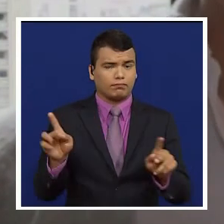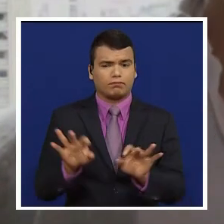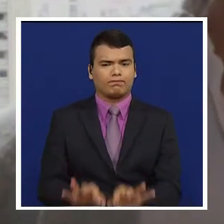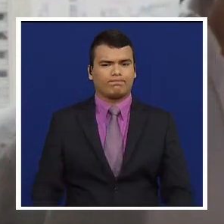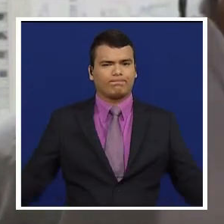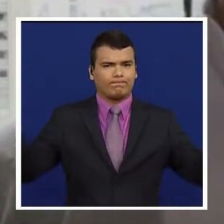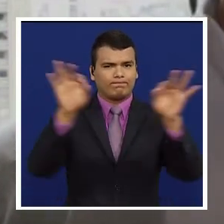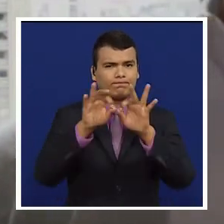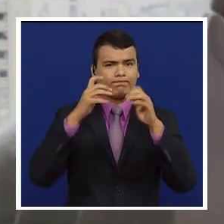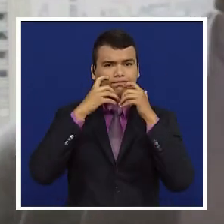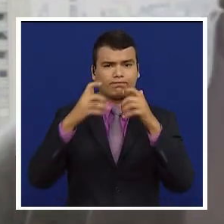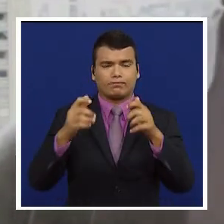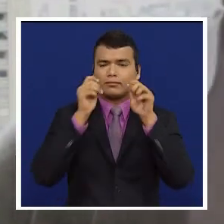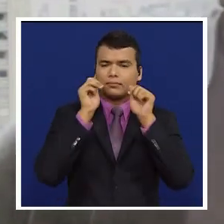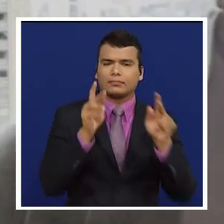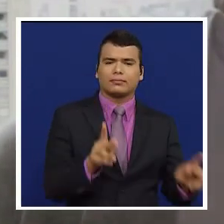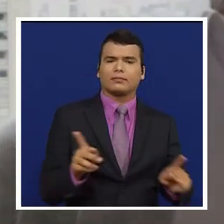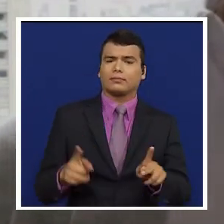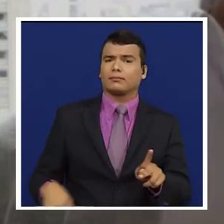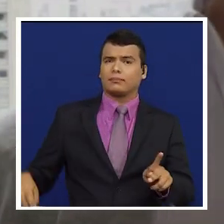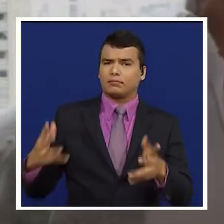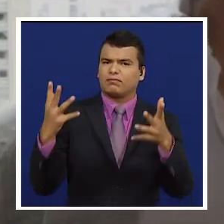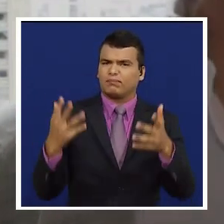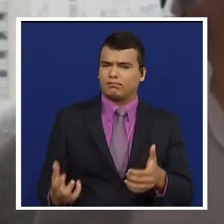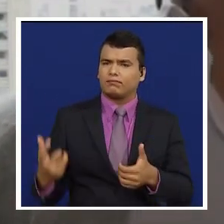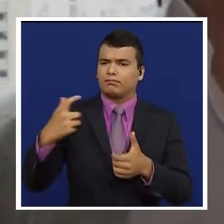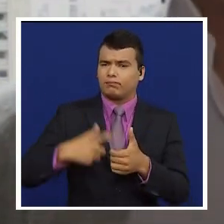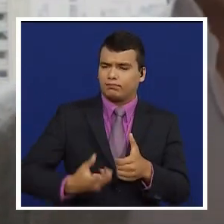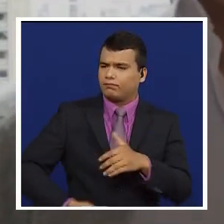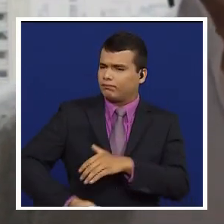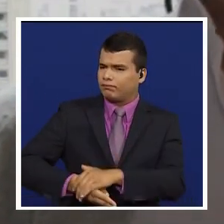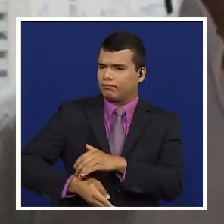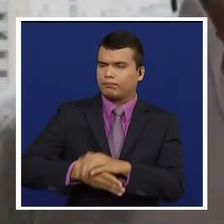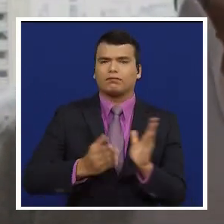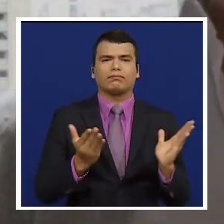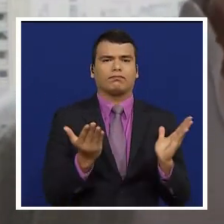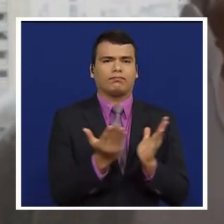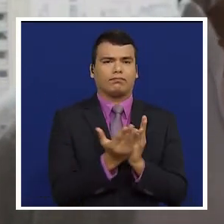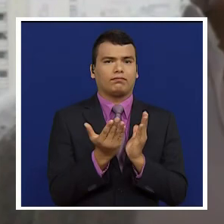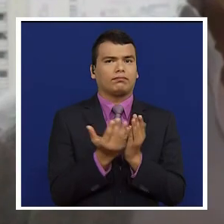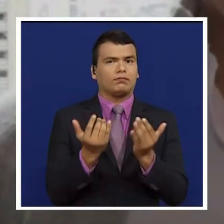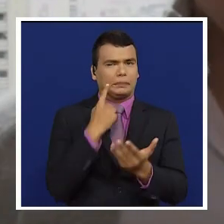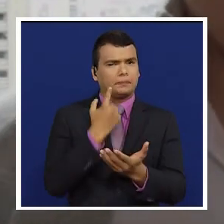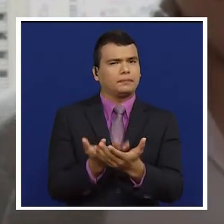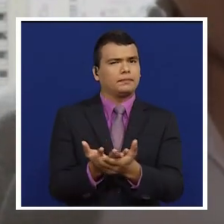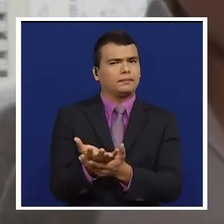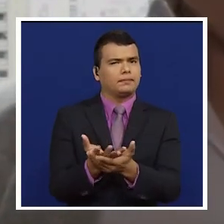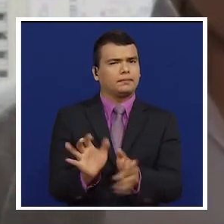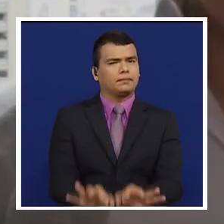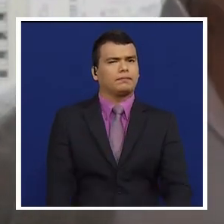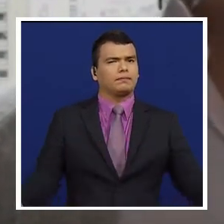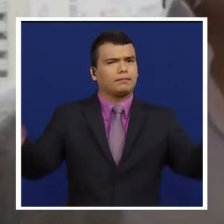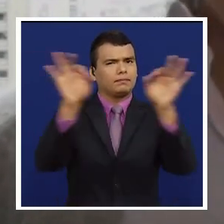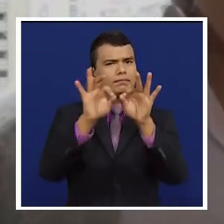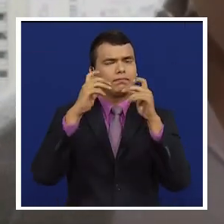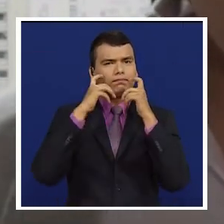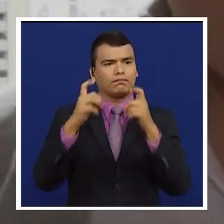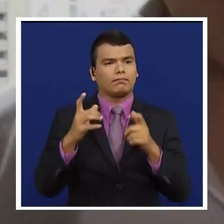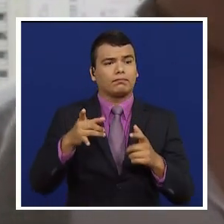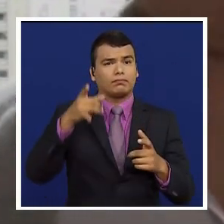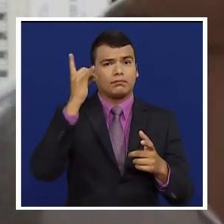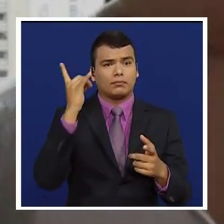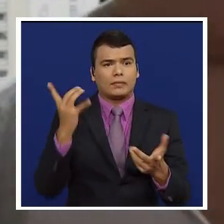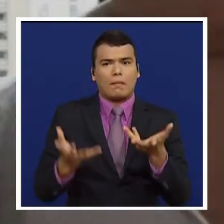es determinante para aquellas personas que quieren continuar a la educación superior. La recomendación más importante para no tener